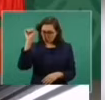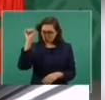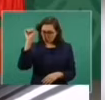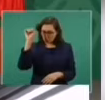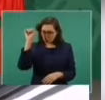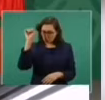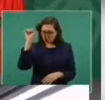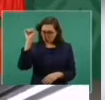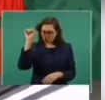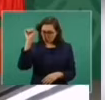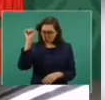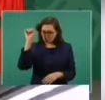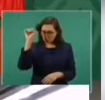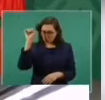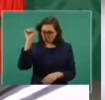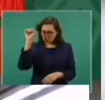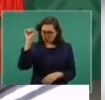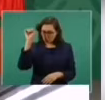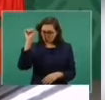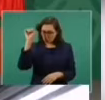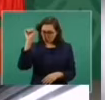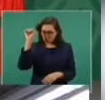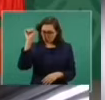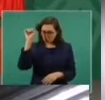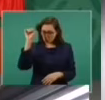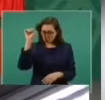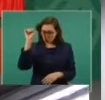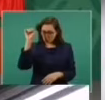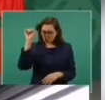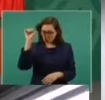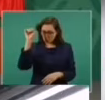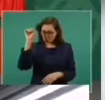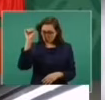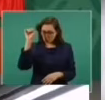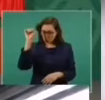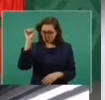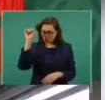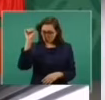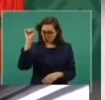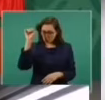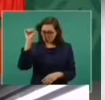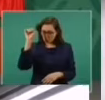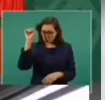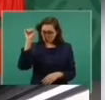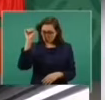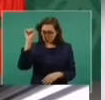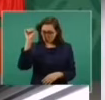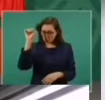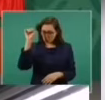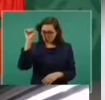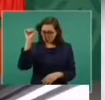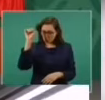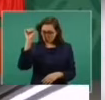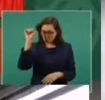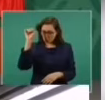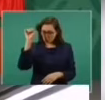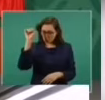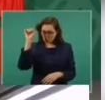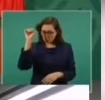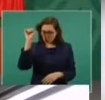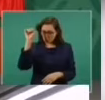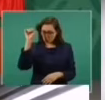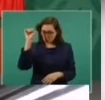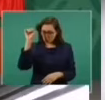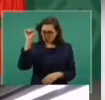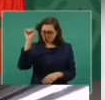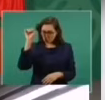o en el canal del presidente Andrés Manuel López Obrador. Y bueno, pues Alas Cortadas no es la primera vez. No es la